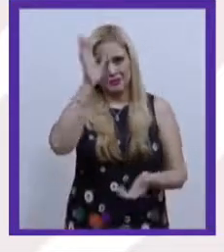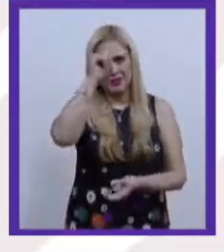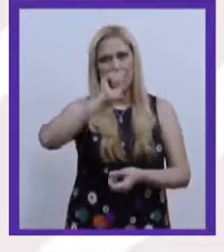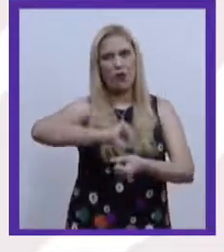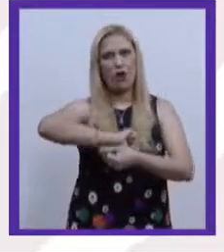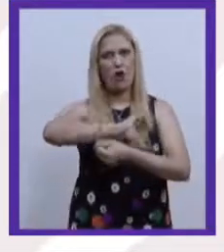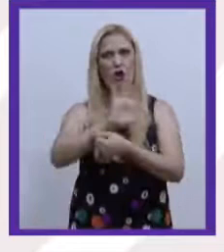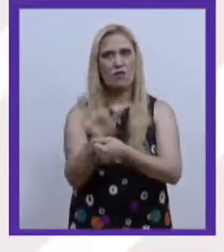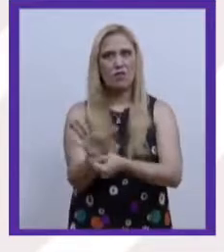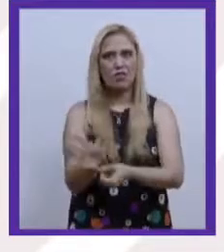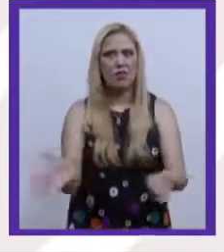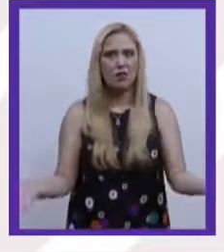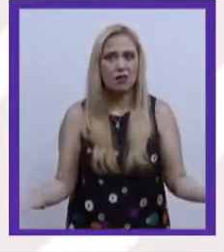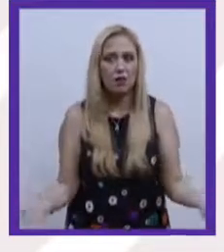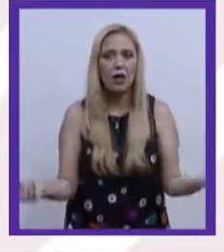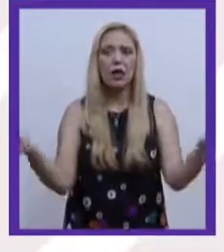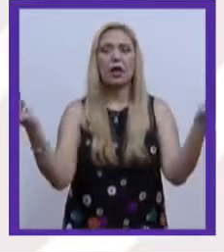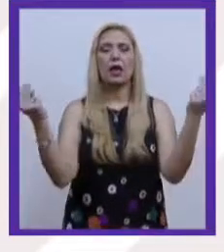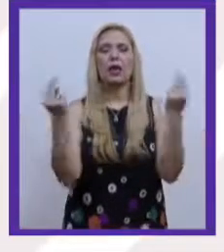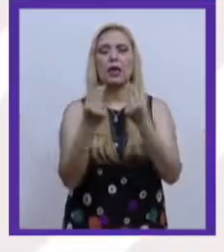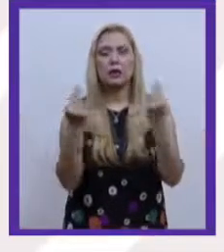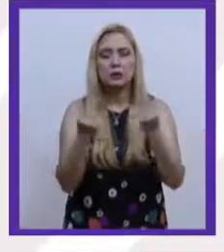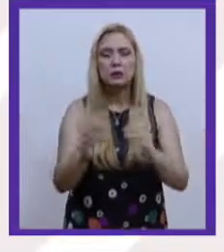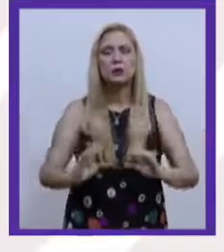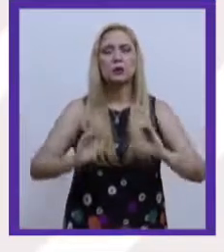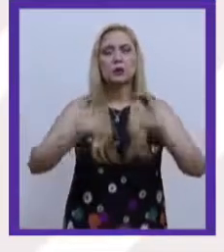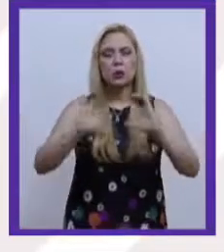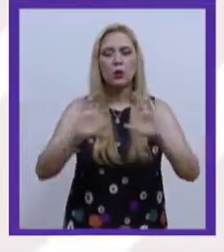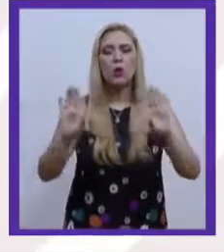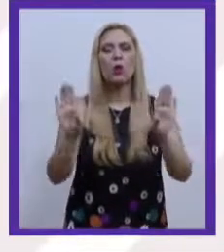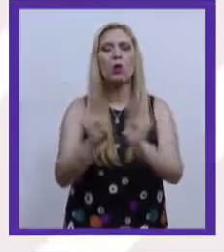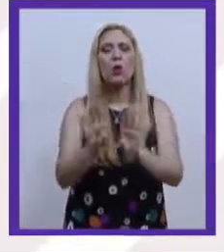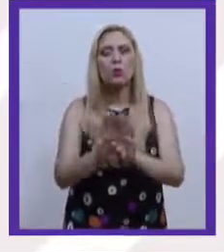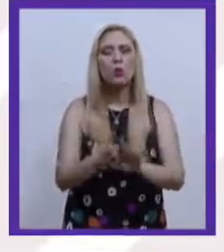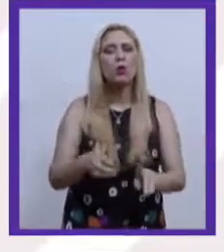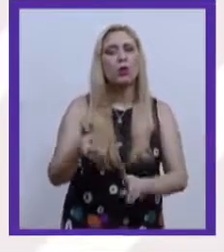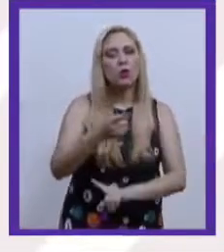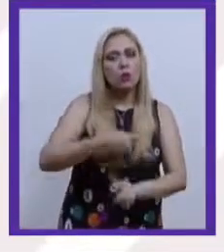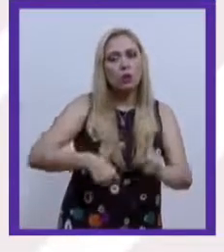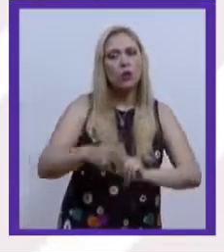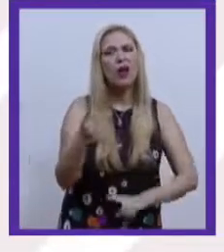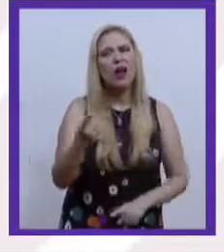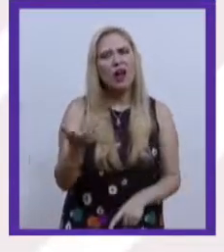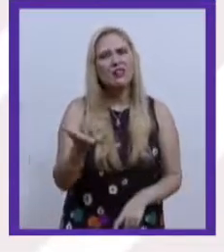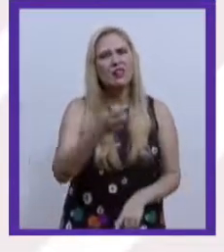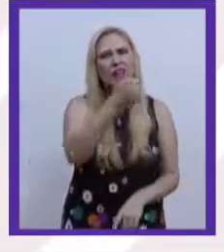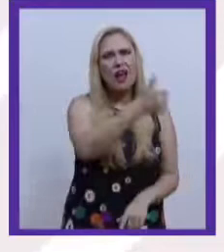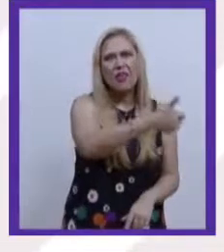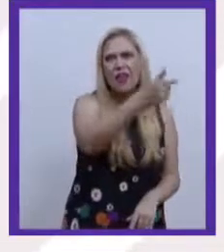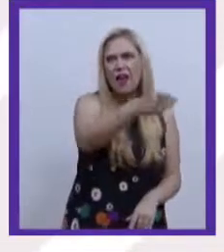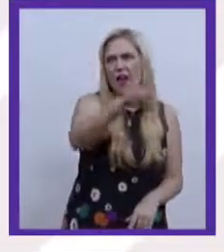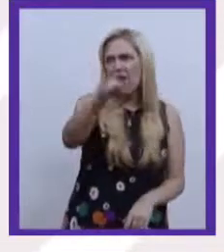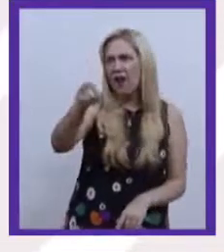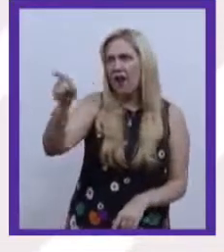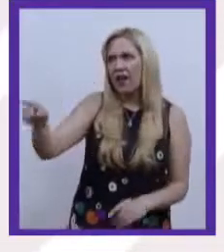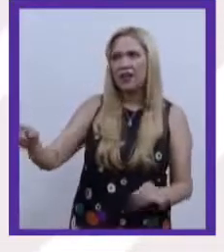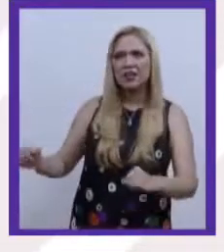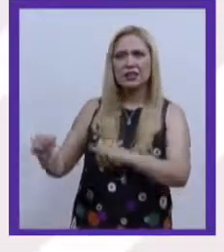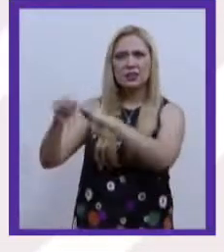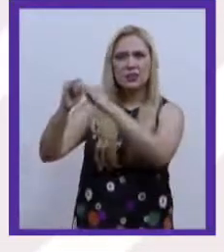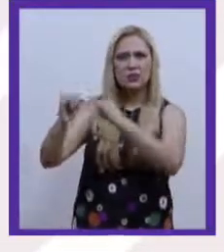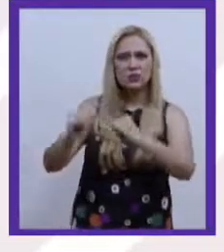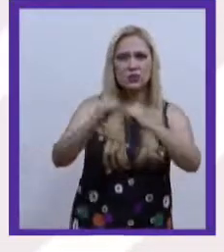otra manera los trabajos de cuidado, y entonces se forma este sistema. ¿Qué está haciendo cada quien? Digamos, cada